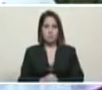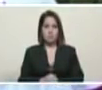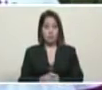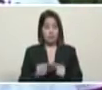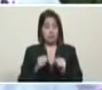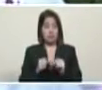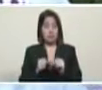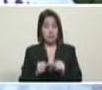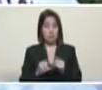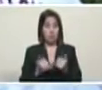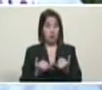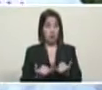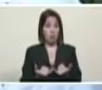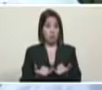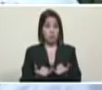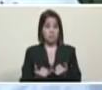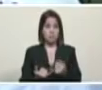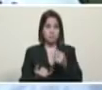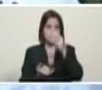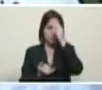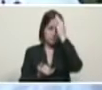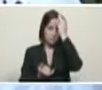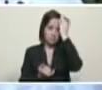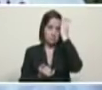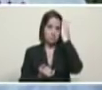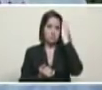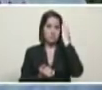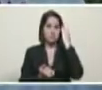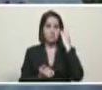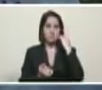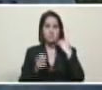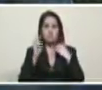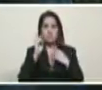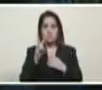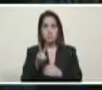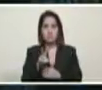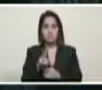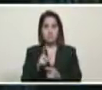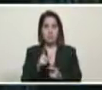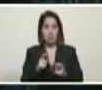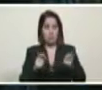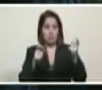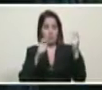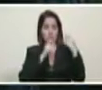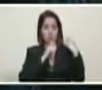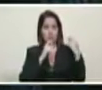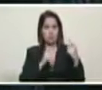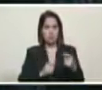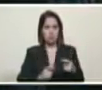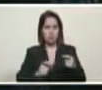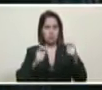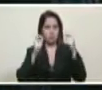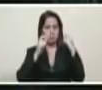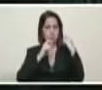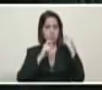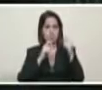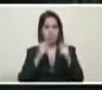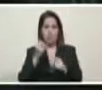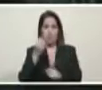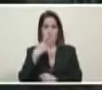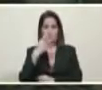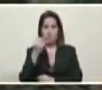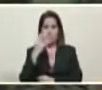Seguimos entonces dando cobertura a lo que es este acto de condecoración que se desarrolla en el Palacio de Miraflores